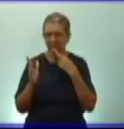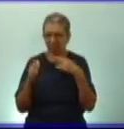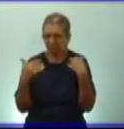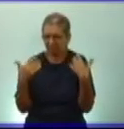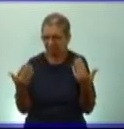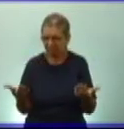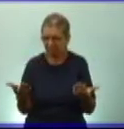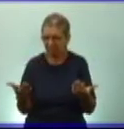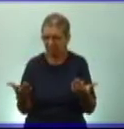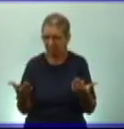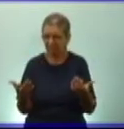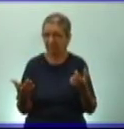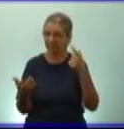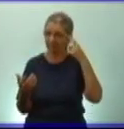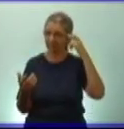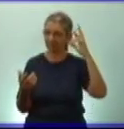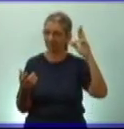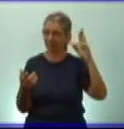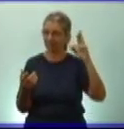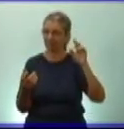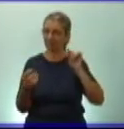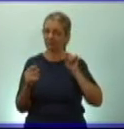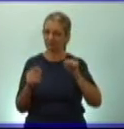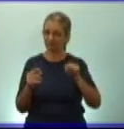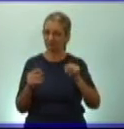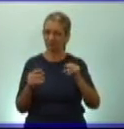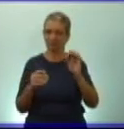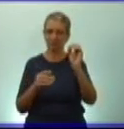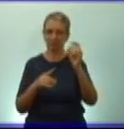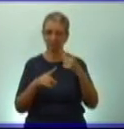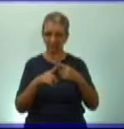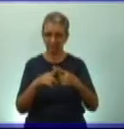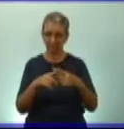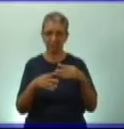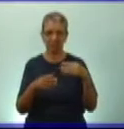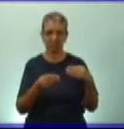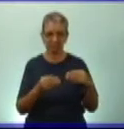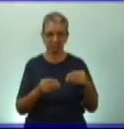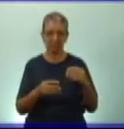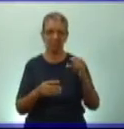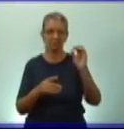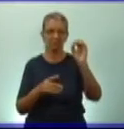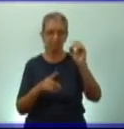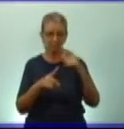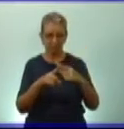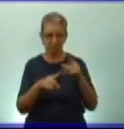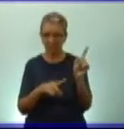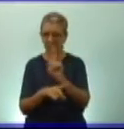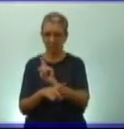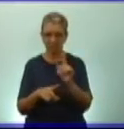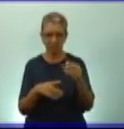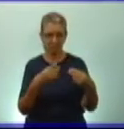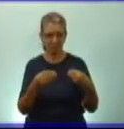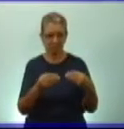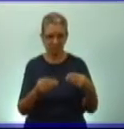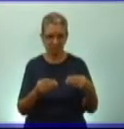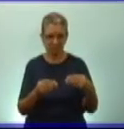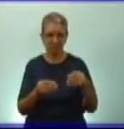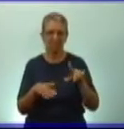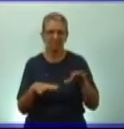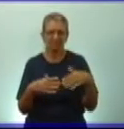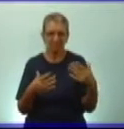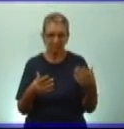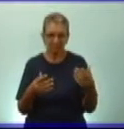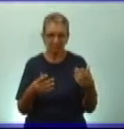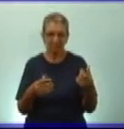sus propiedades, recuerden que estamos hablando de óxidos metálicos u óxidos no metálicos. ¿En dependencia de qué? Del elemento